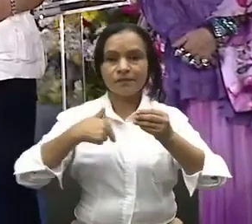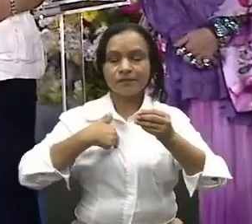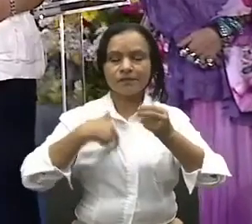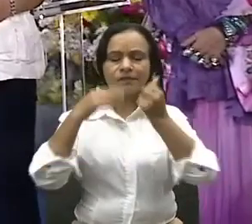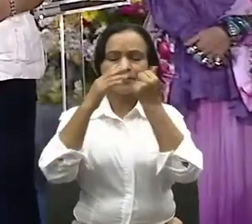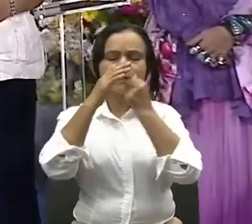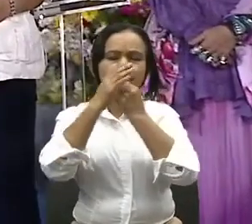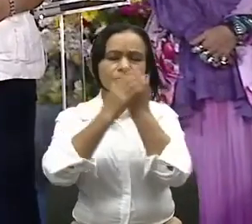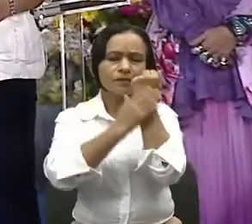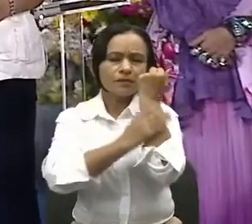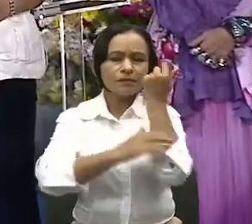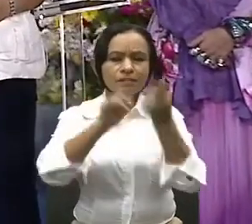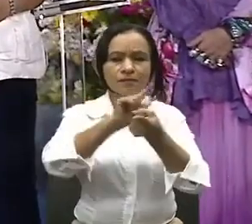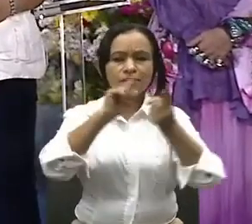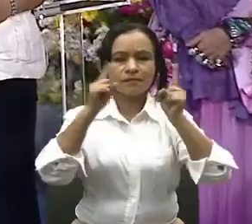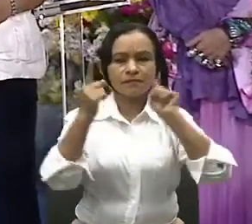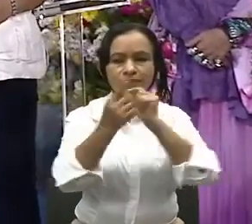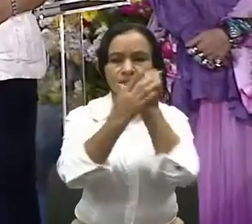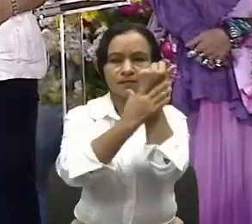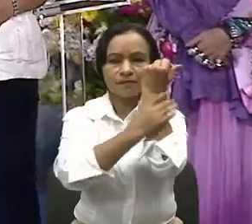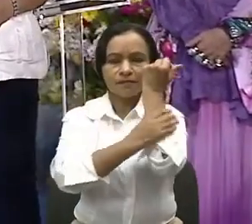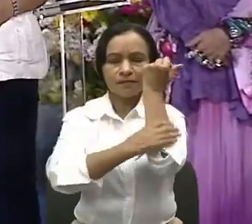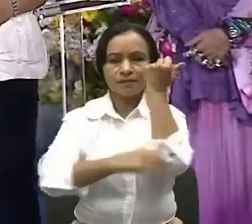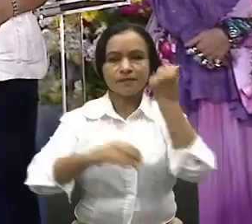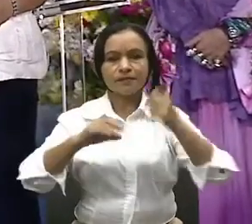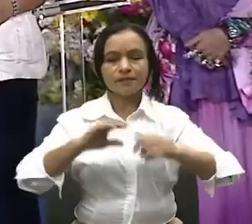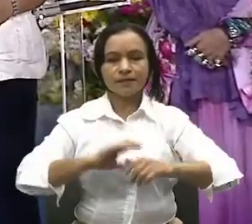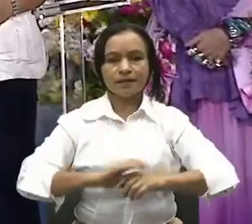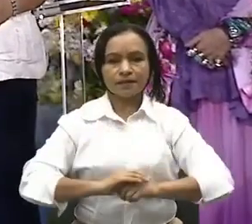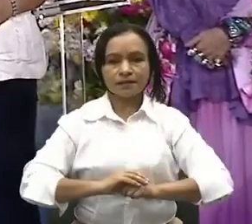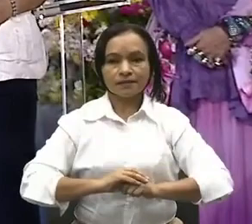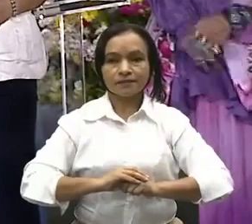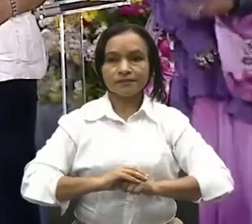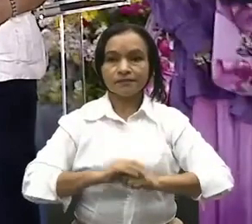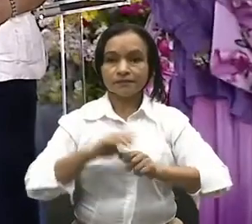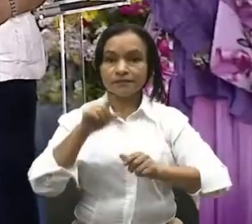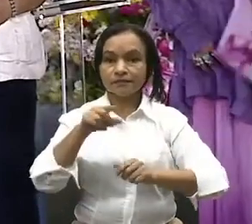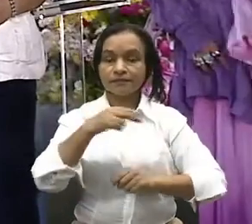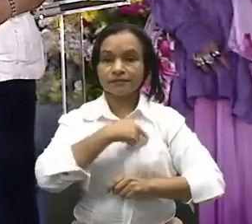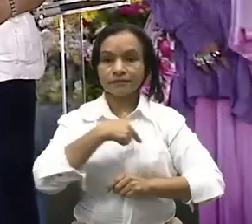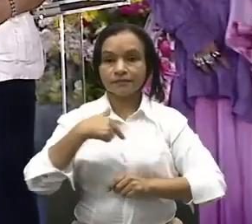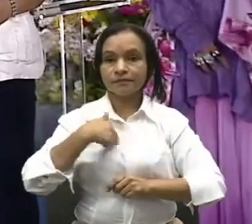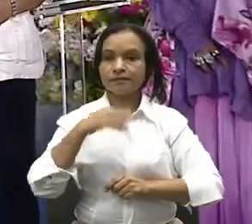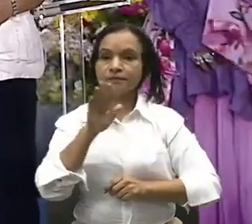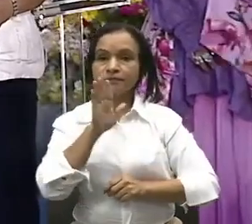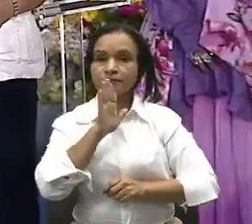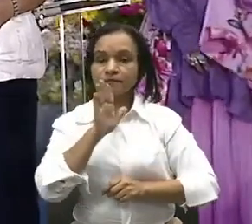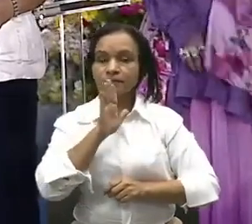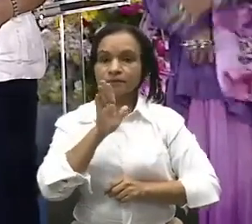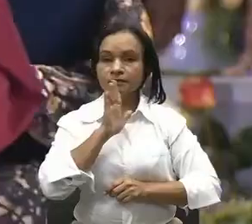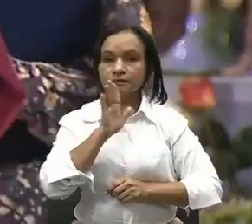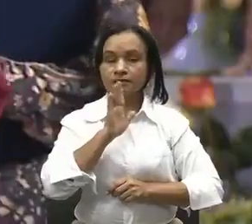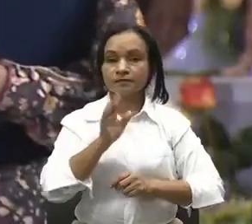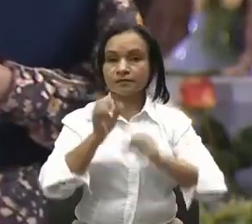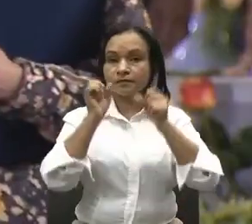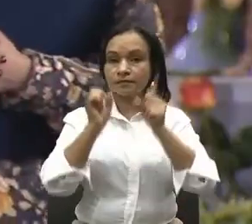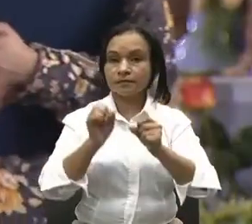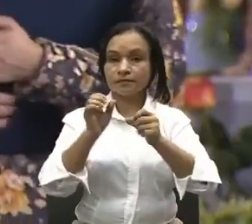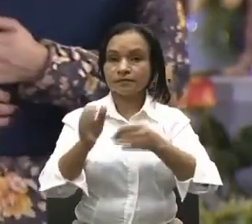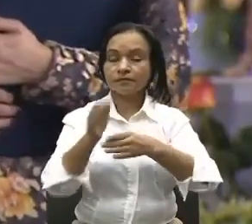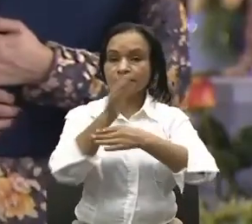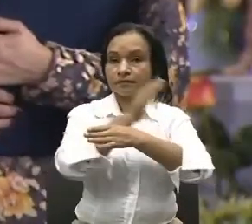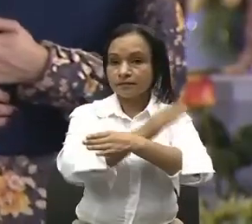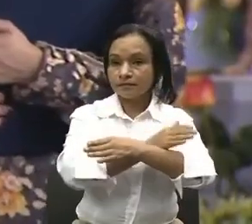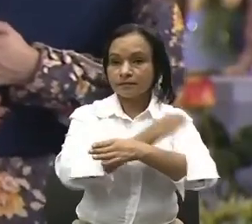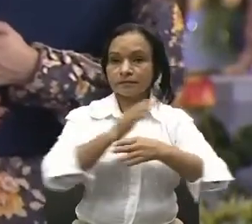pobreza, para combatir la pobreza. Y ahí conversamos con Deng Xiaoping en esa ocasión.